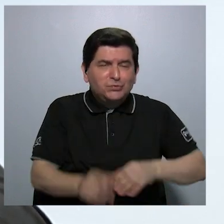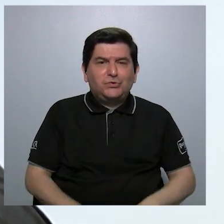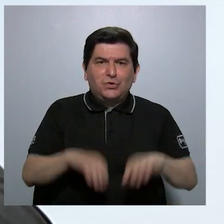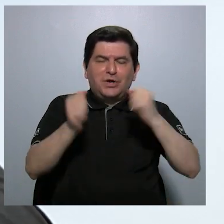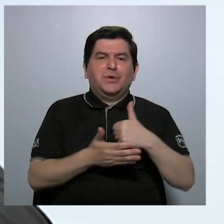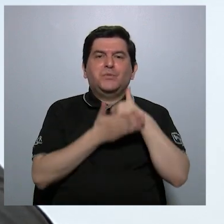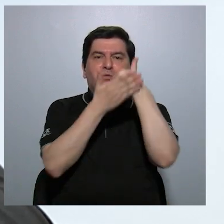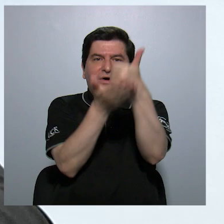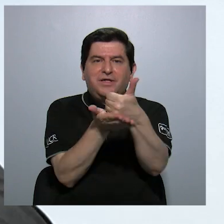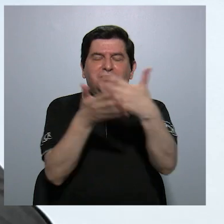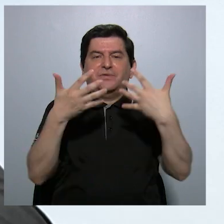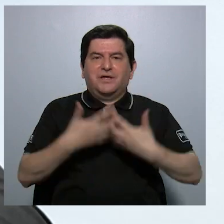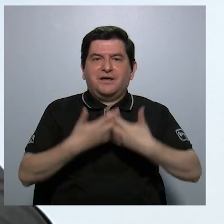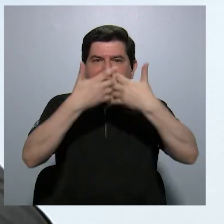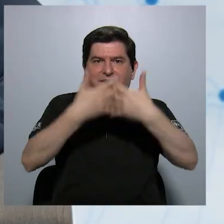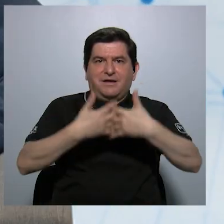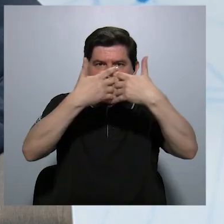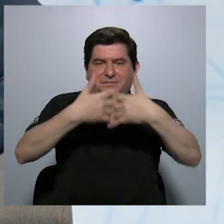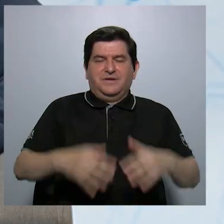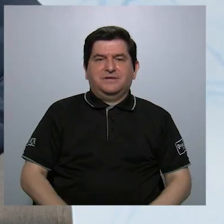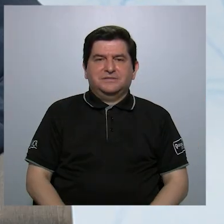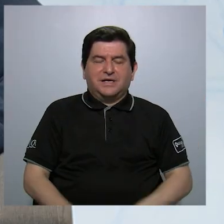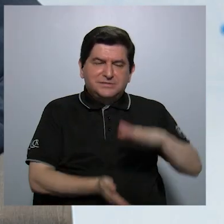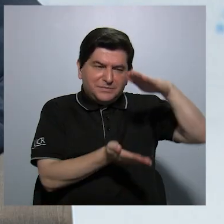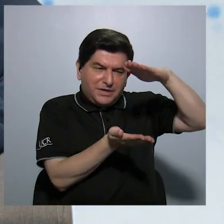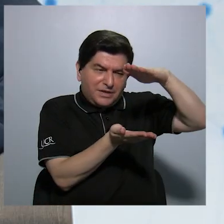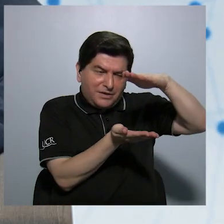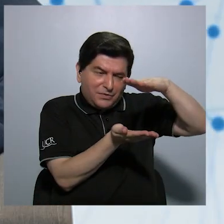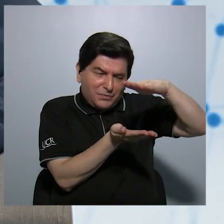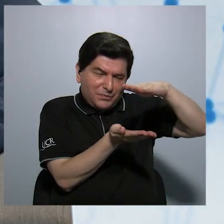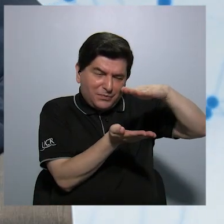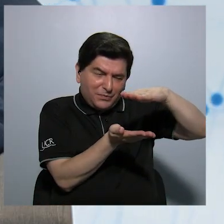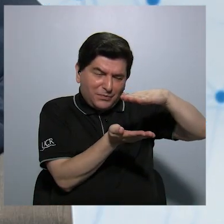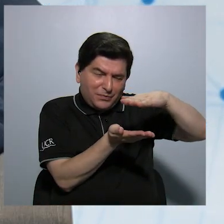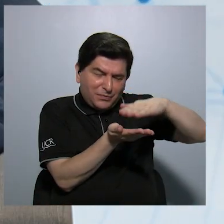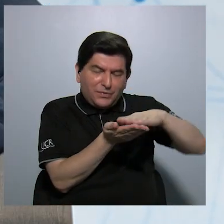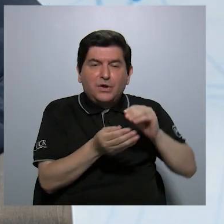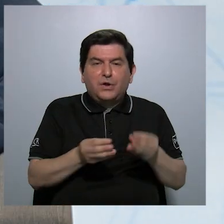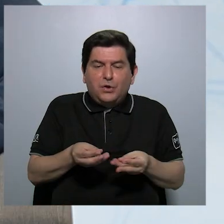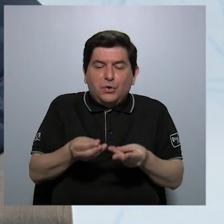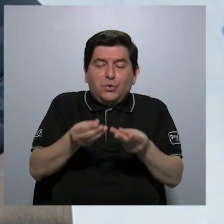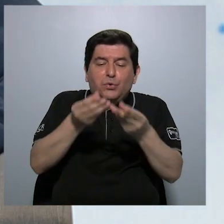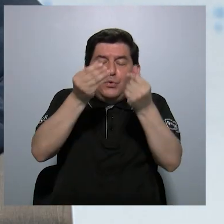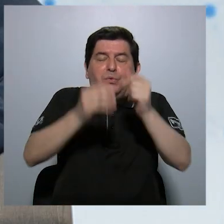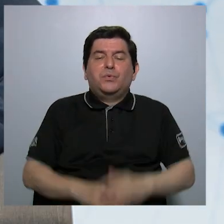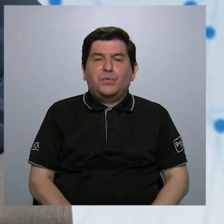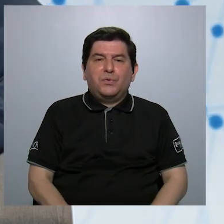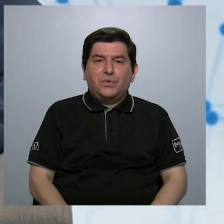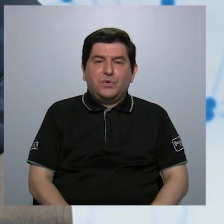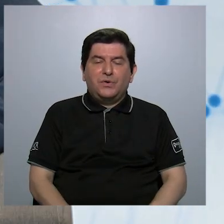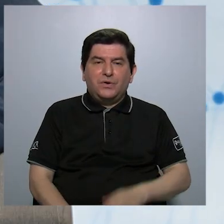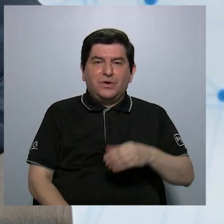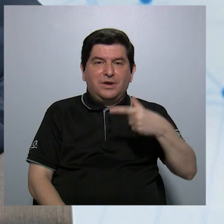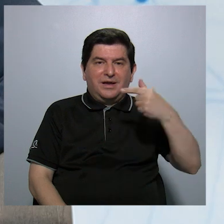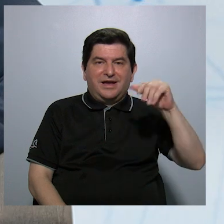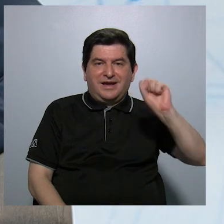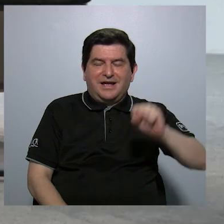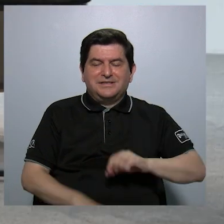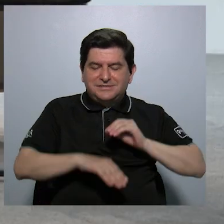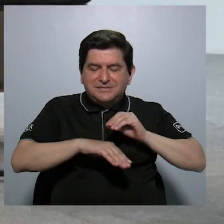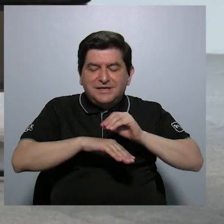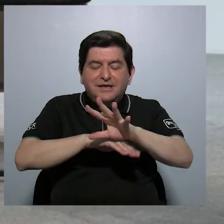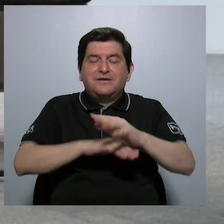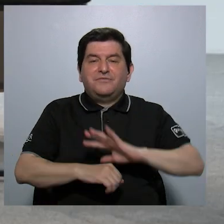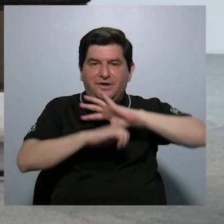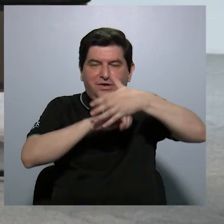que venga a ayudar a las empresas para que mitiguen un poco más esa emisión de gases de efecto invernadero. Entonces, mucho